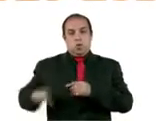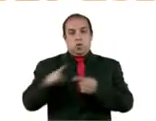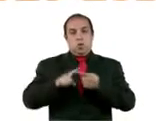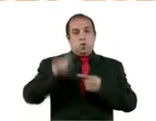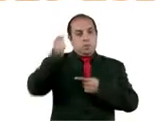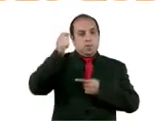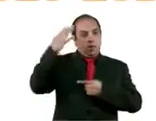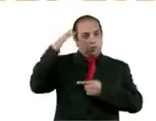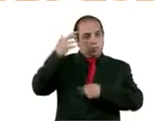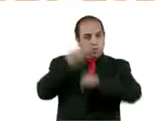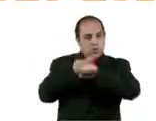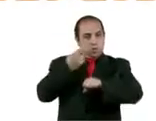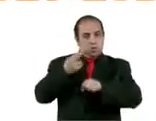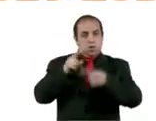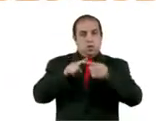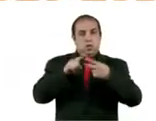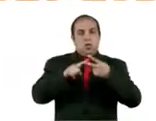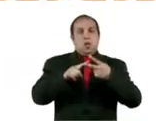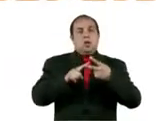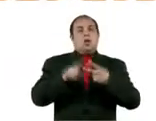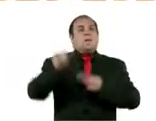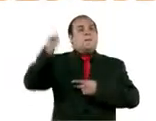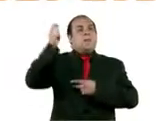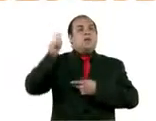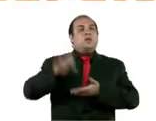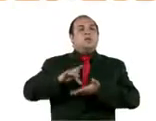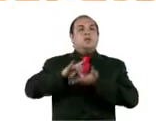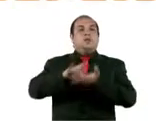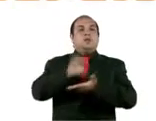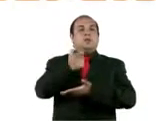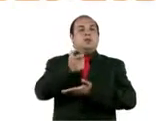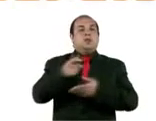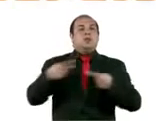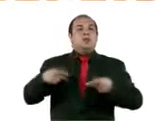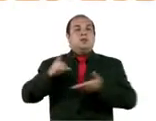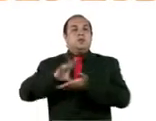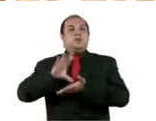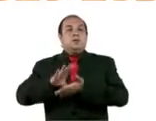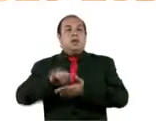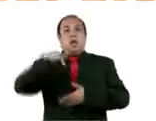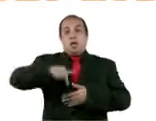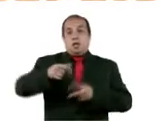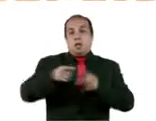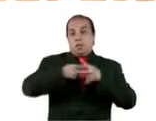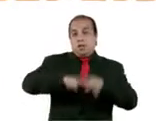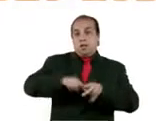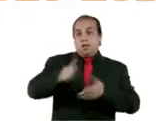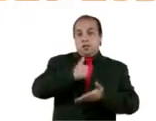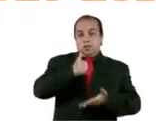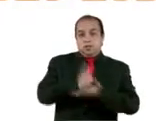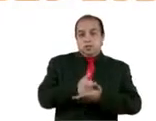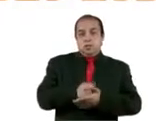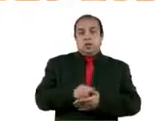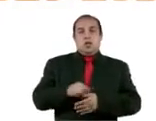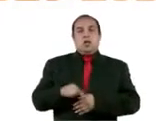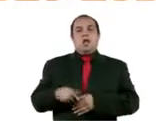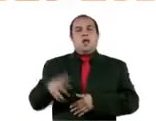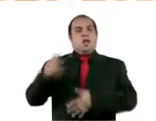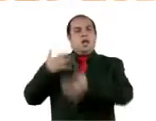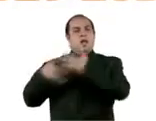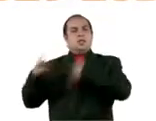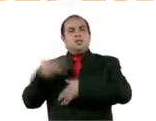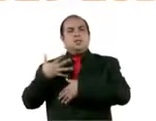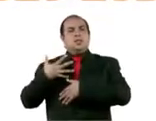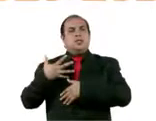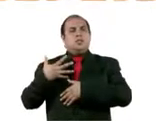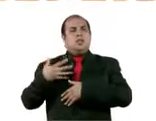la pensión para personas con discapacidad, porque nacieron aquí en la ciudad, en la federación solo existía el de